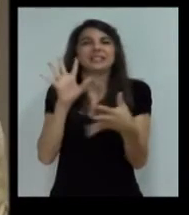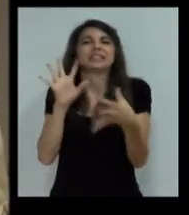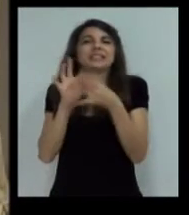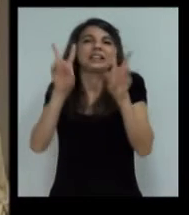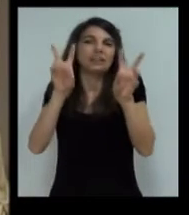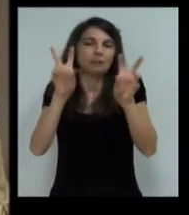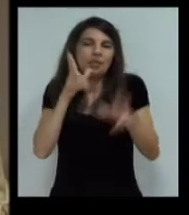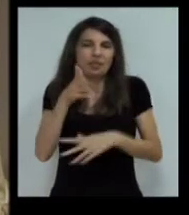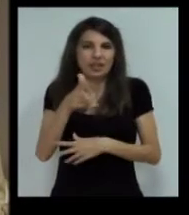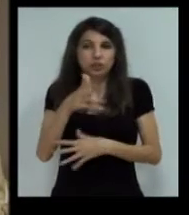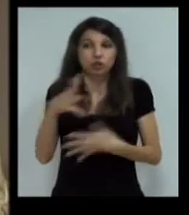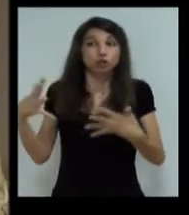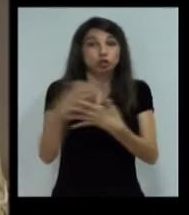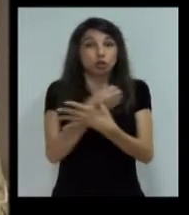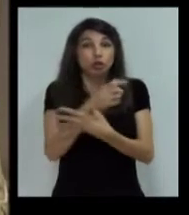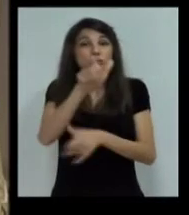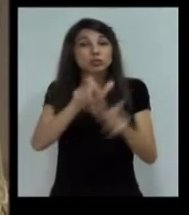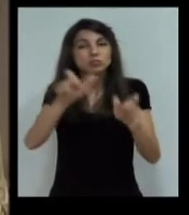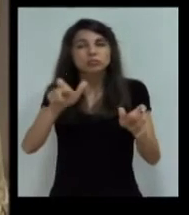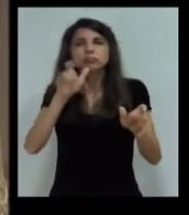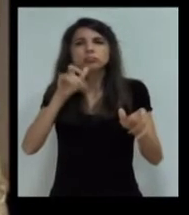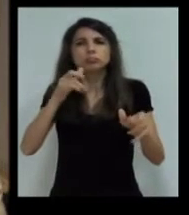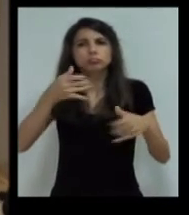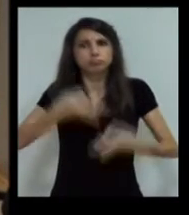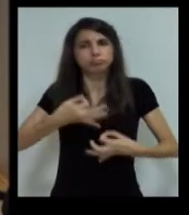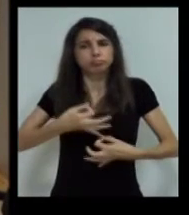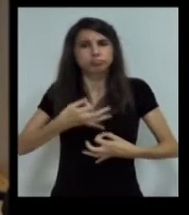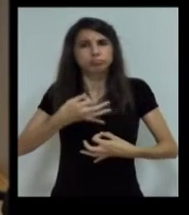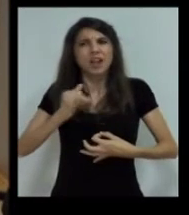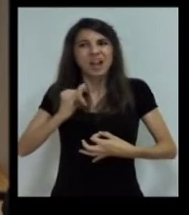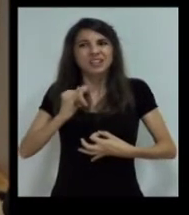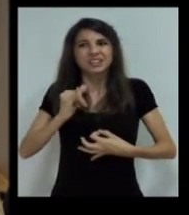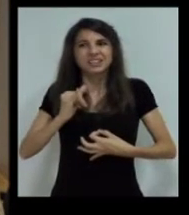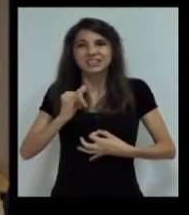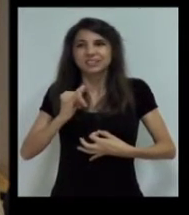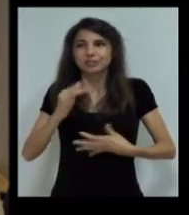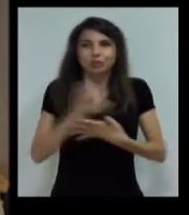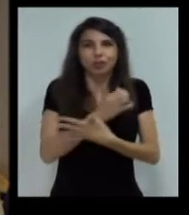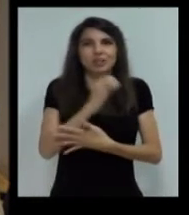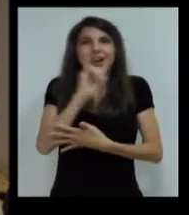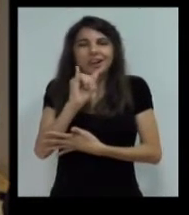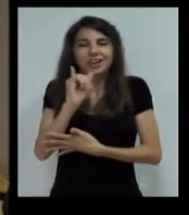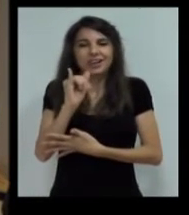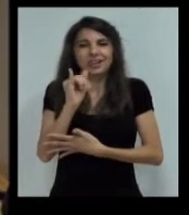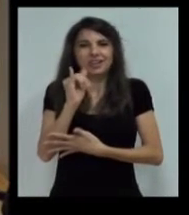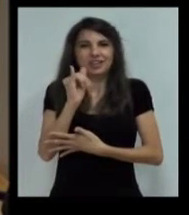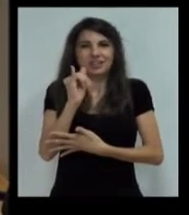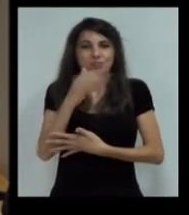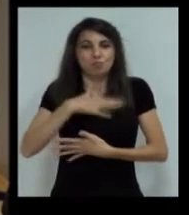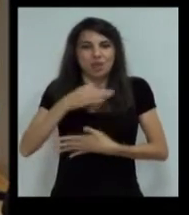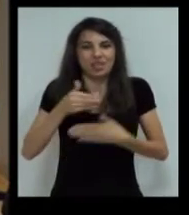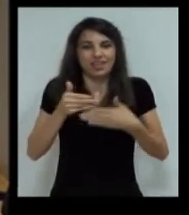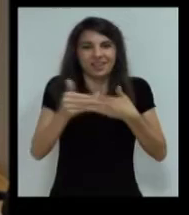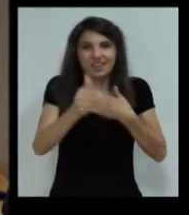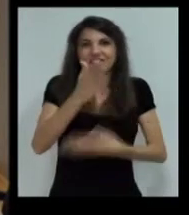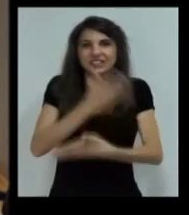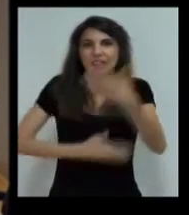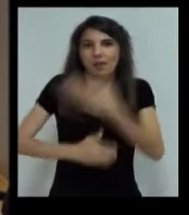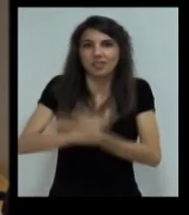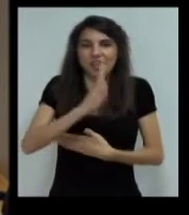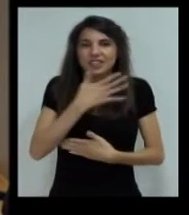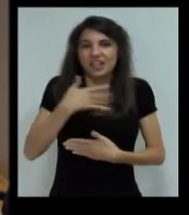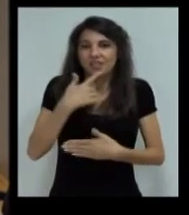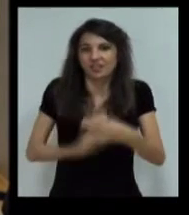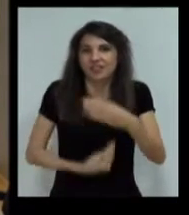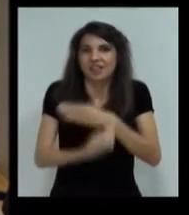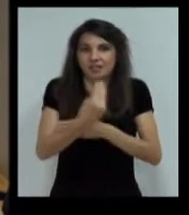todos los ciudadanos somos potencialmente personas con alguna discapacidad en algún momento de nuestras vidas. Todos. Nacemos con el 100%. Sí,